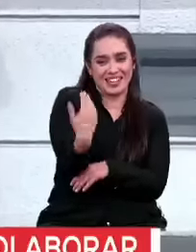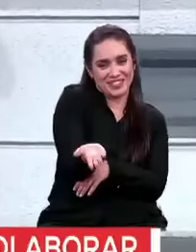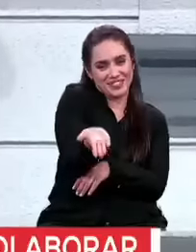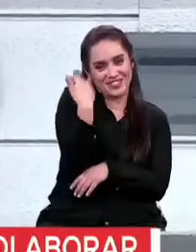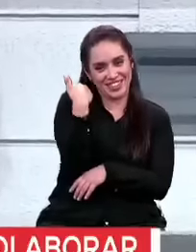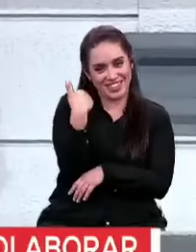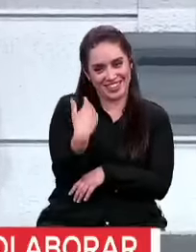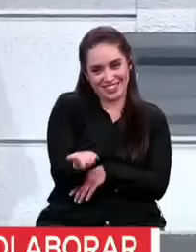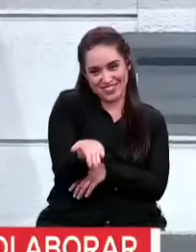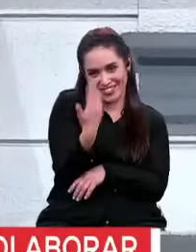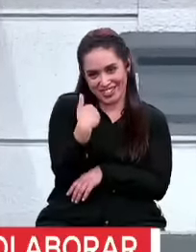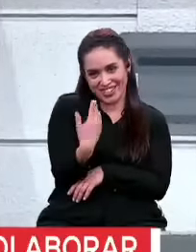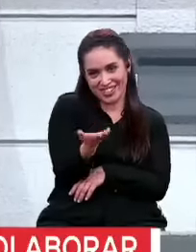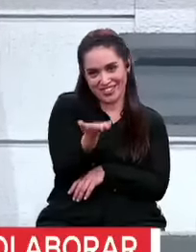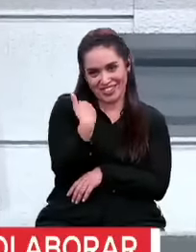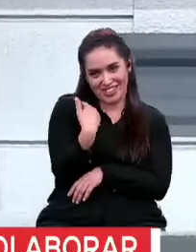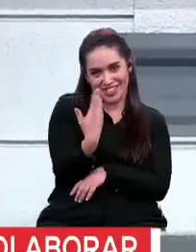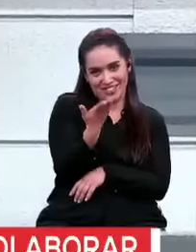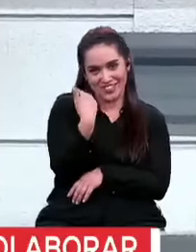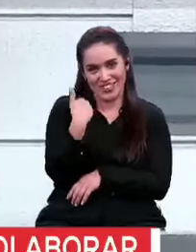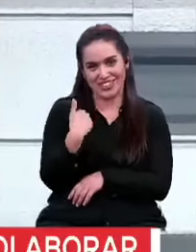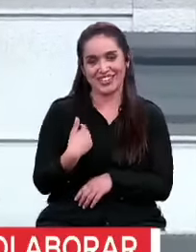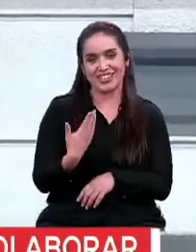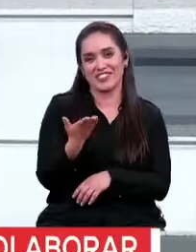pase! Divino,